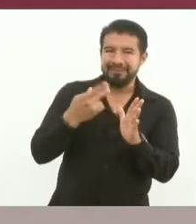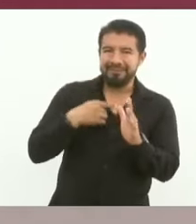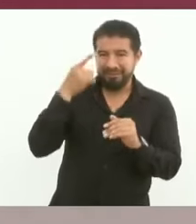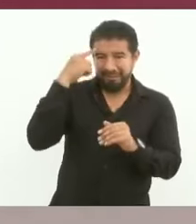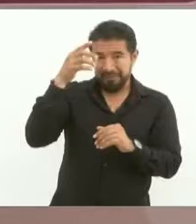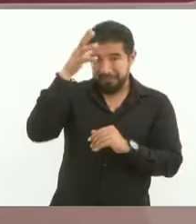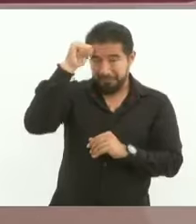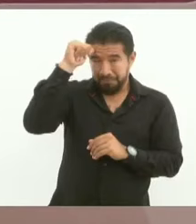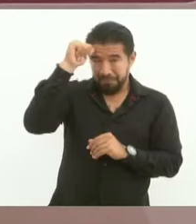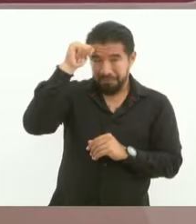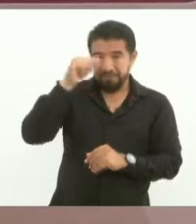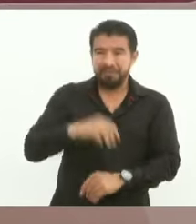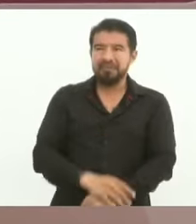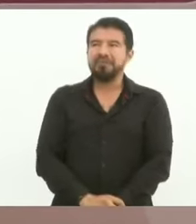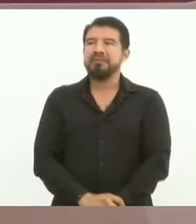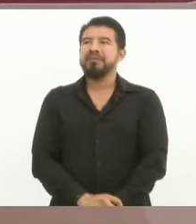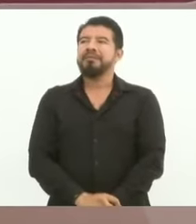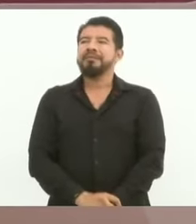Pero aquí